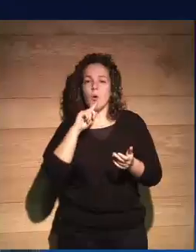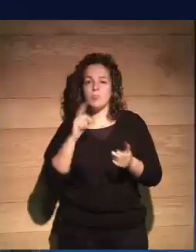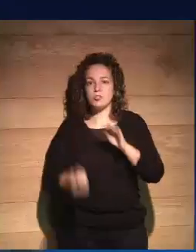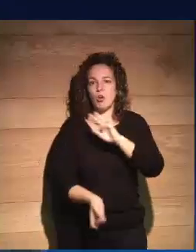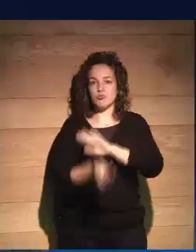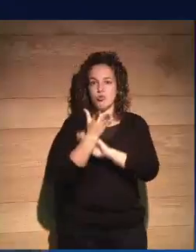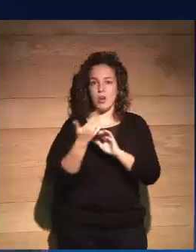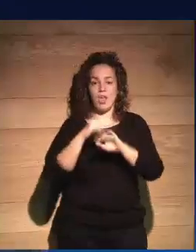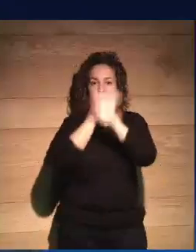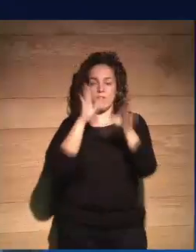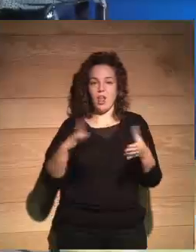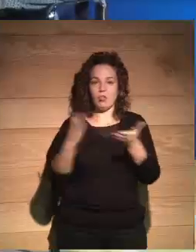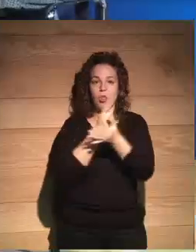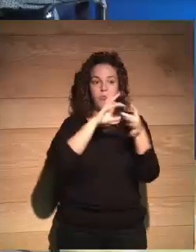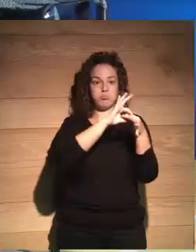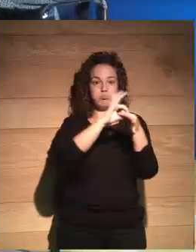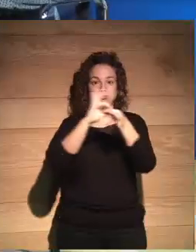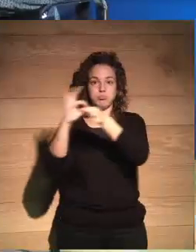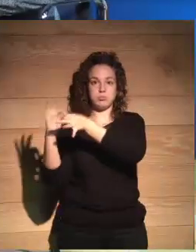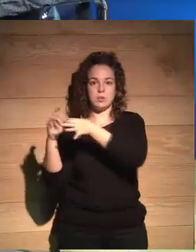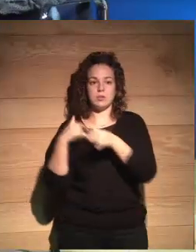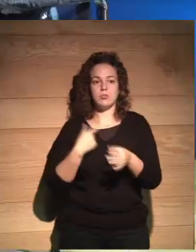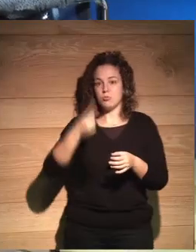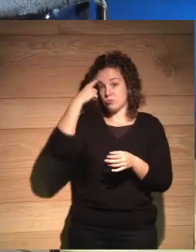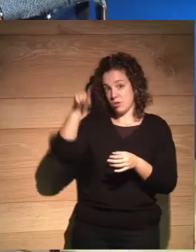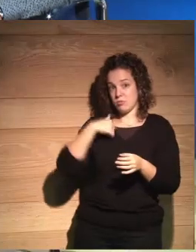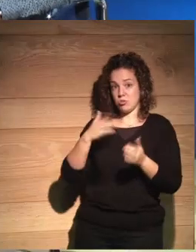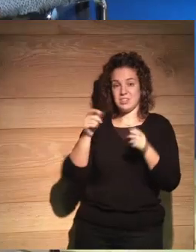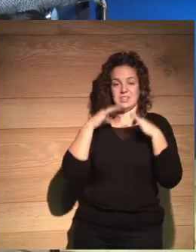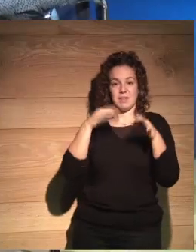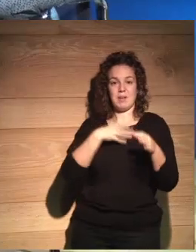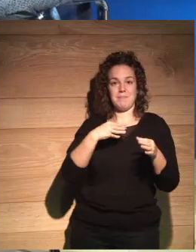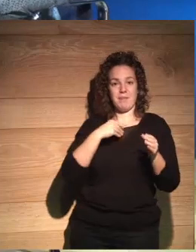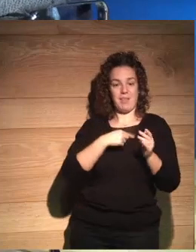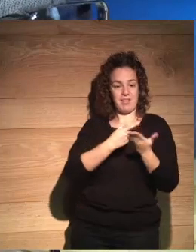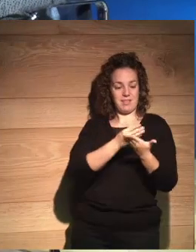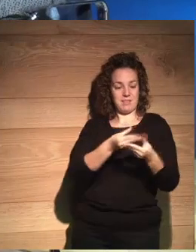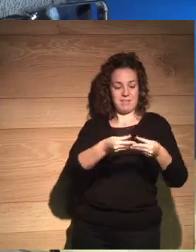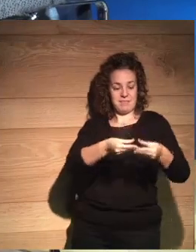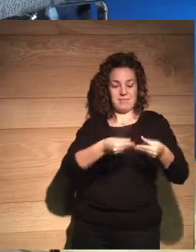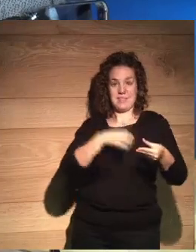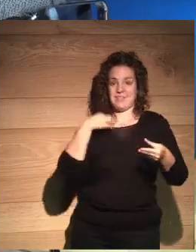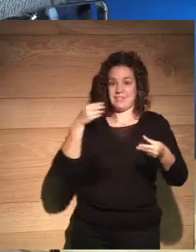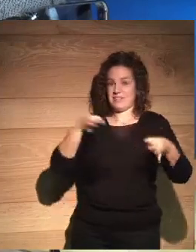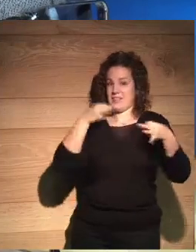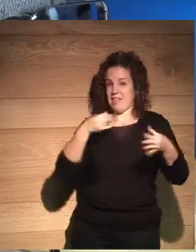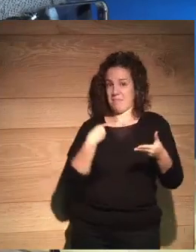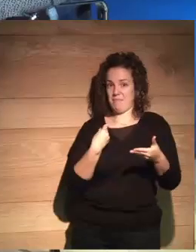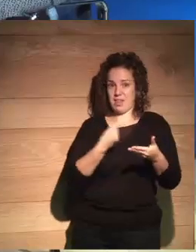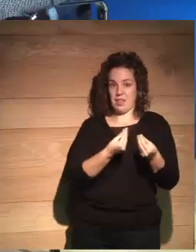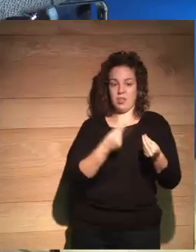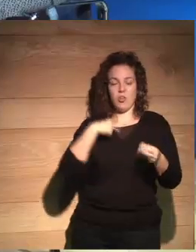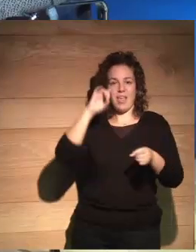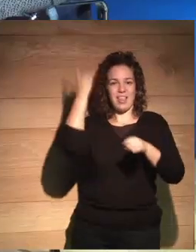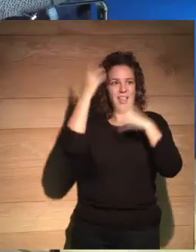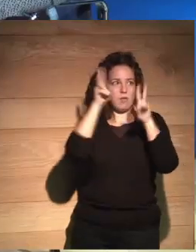todo eso se conecta. Tú lo sabes, yo voy con una libreta, siempre una libreta del Hobbit, ¿vale? La llevo siempre y entonces ahí voy buscando